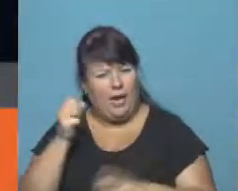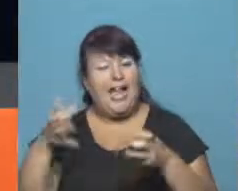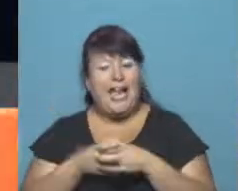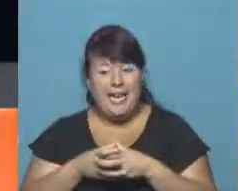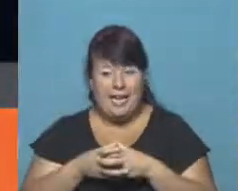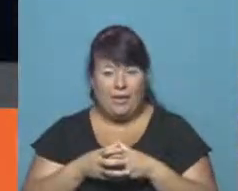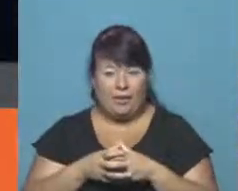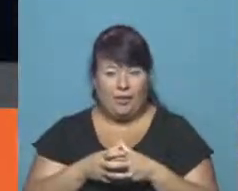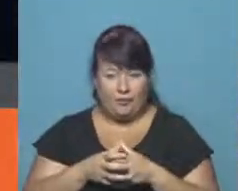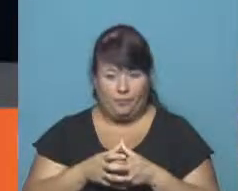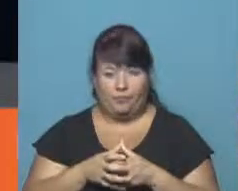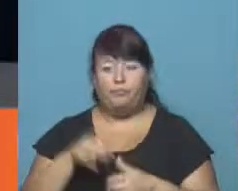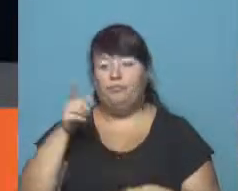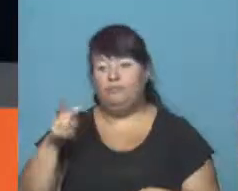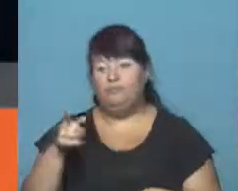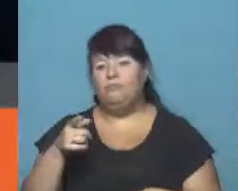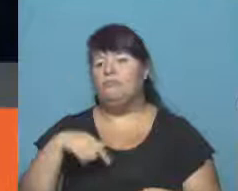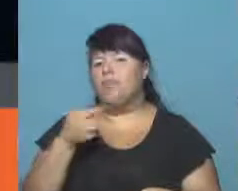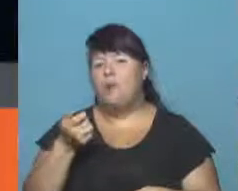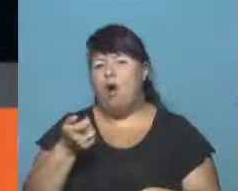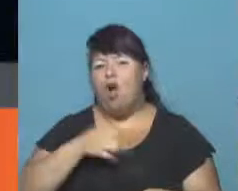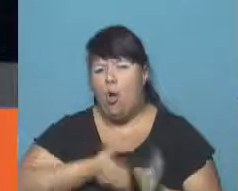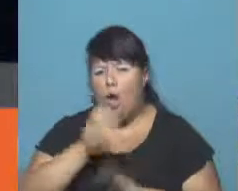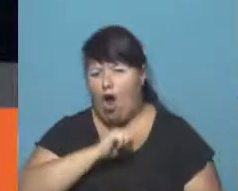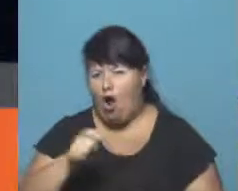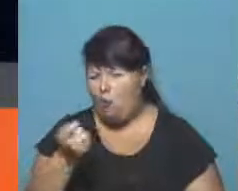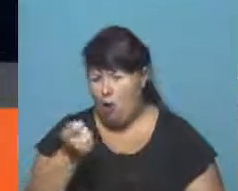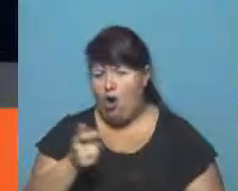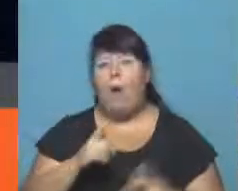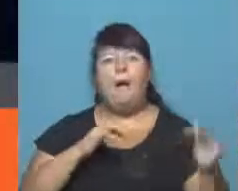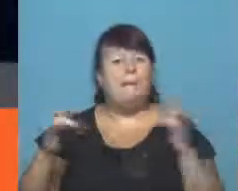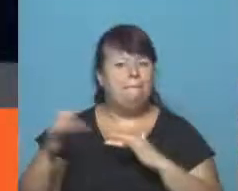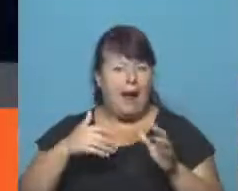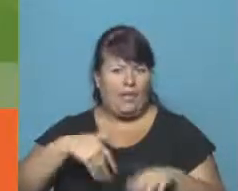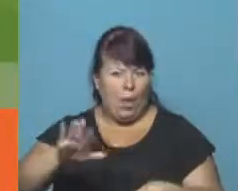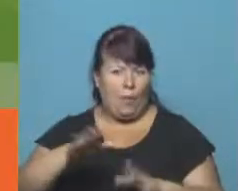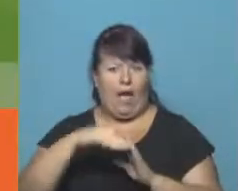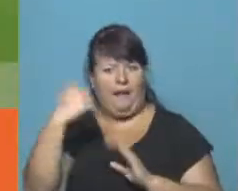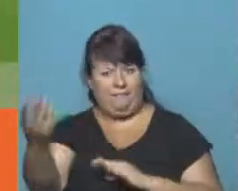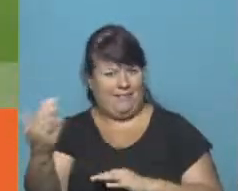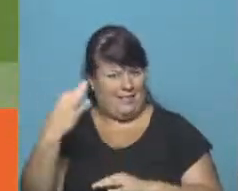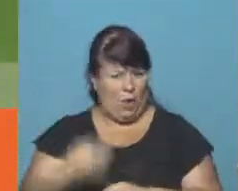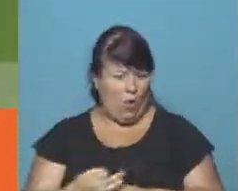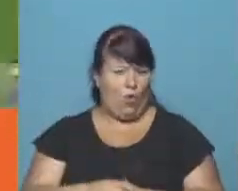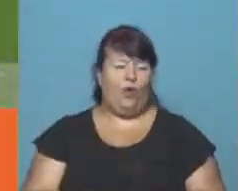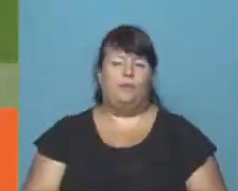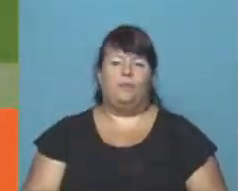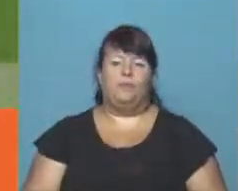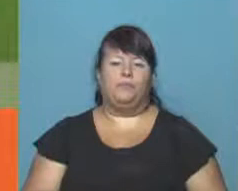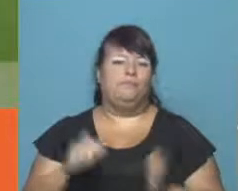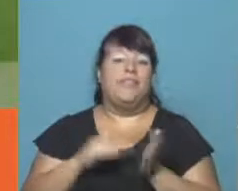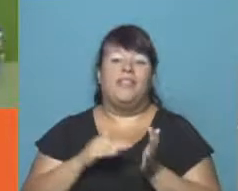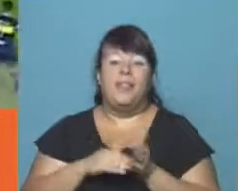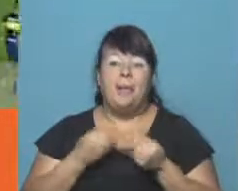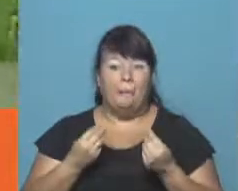de... Y eran pocas las situaciones de gol que íbamos a tener, que era un partido que se iba a jugar de aquel lado y que